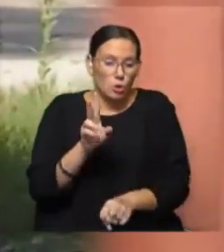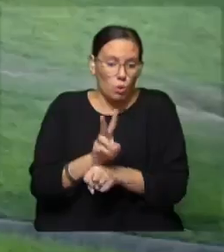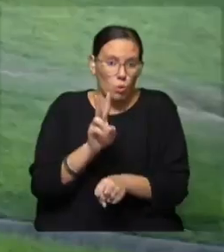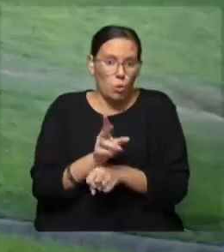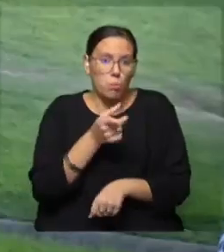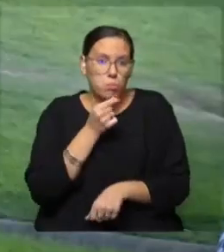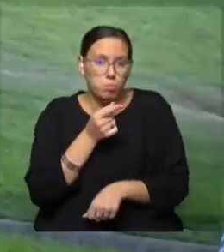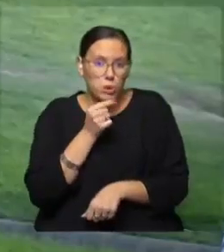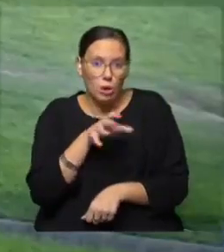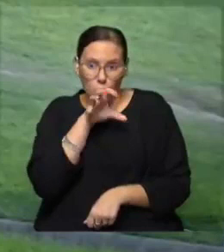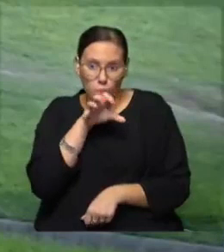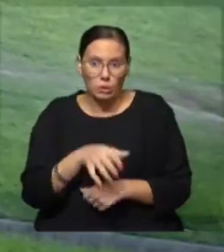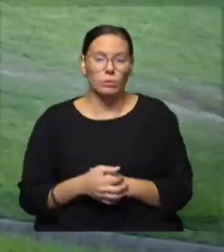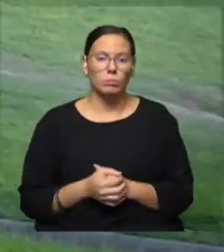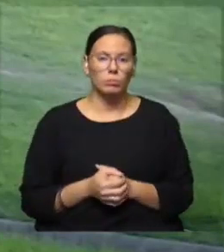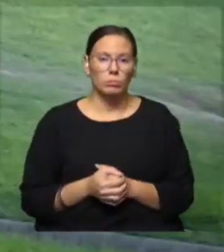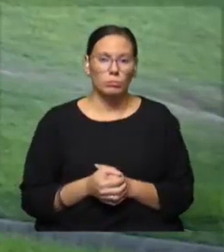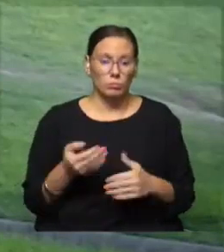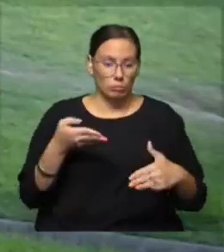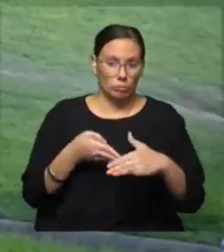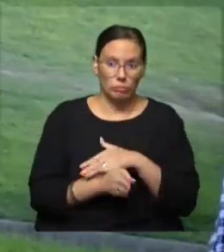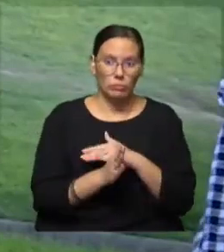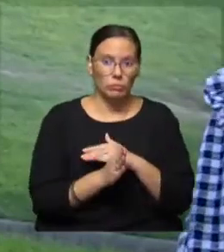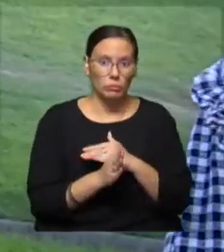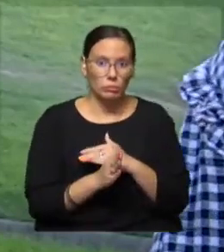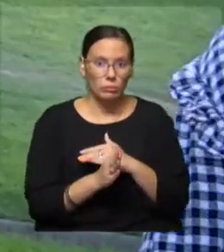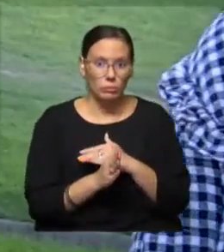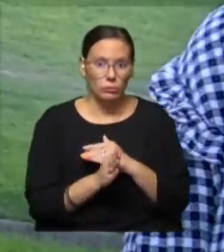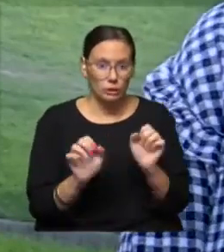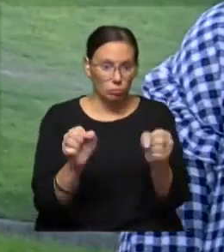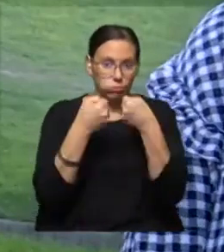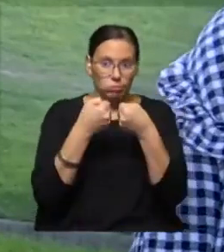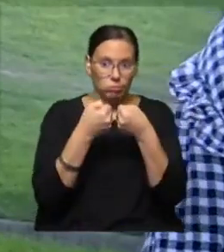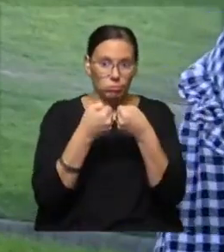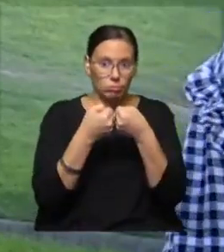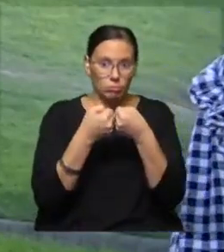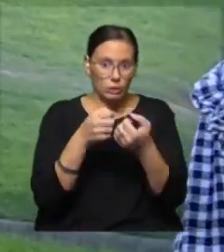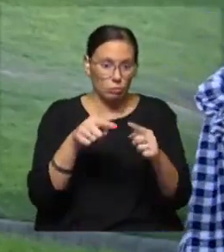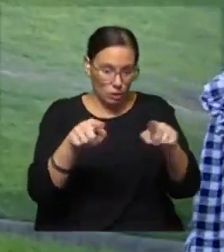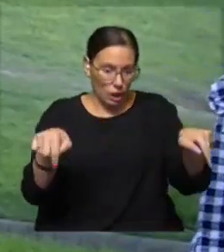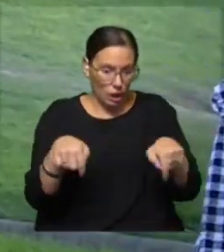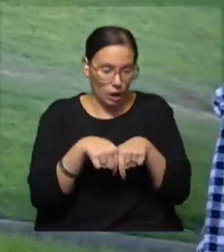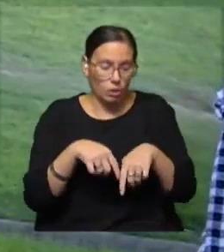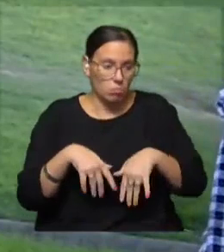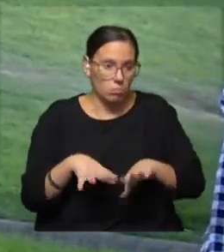su perro. Nos entraron, nos encerraron en un salón, ahí una